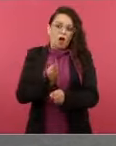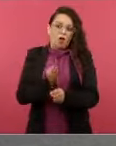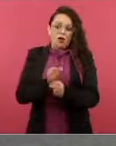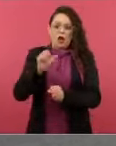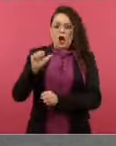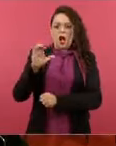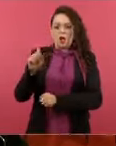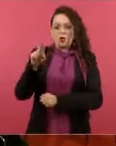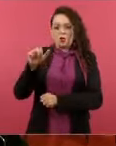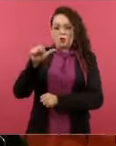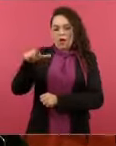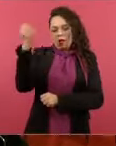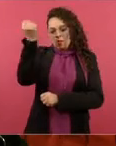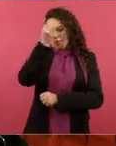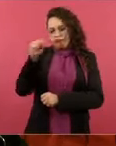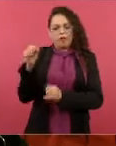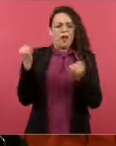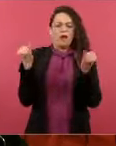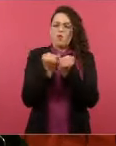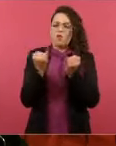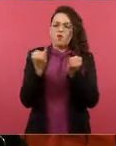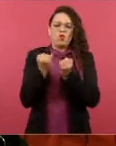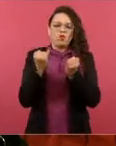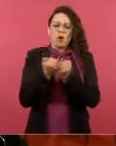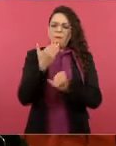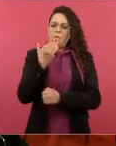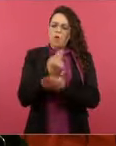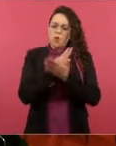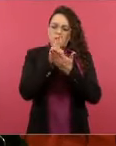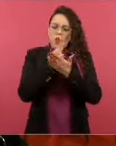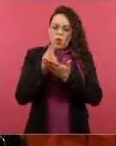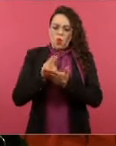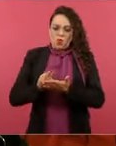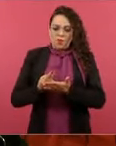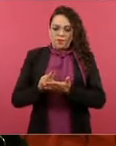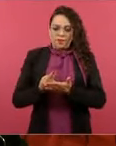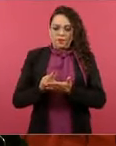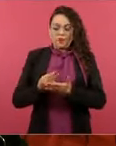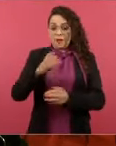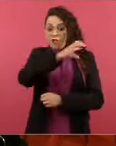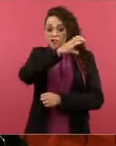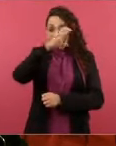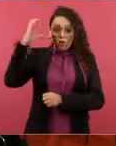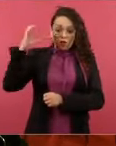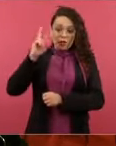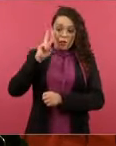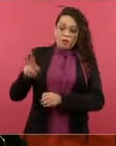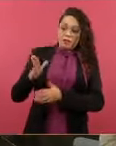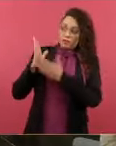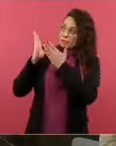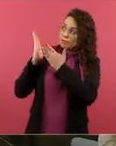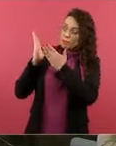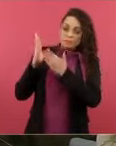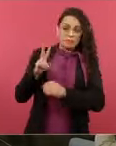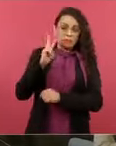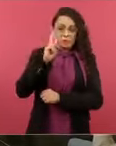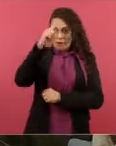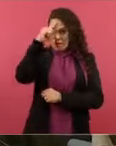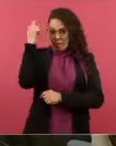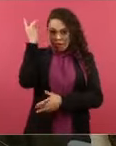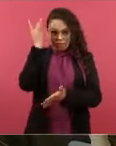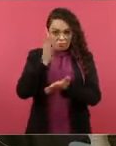muy buenos. La fotografía, que como vemos acá, a veces la fotografía habla por sí misma, pues